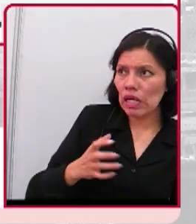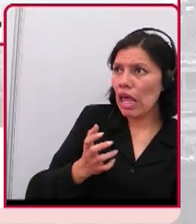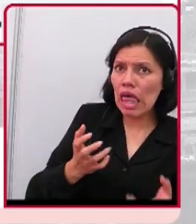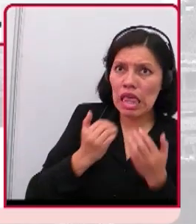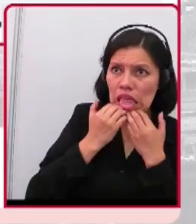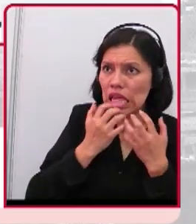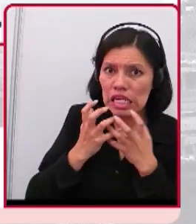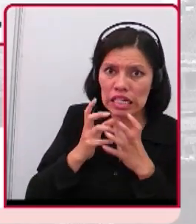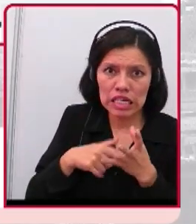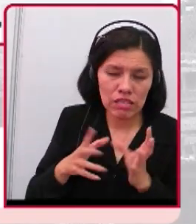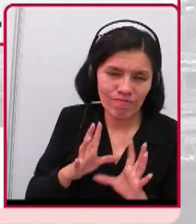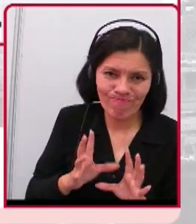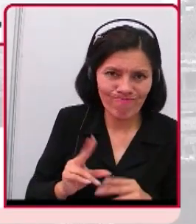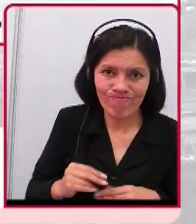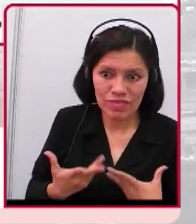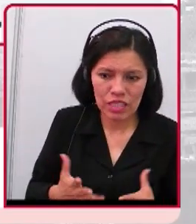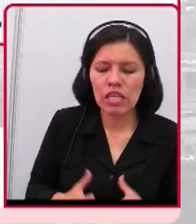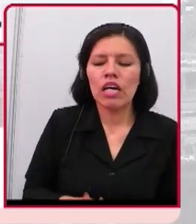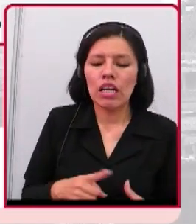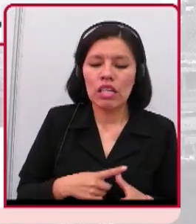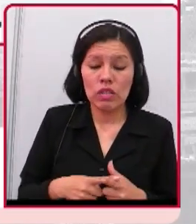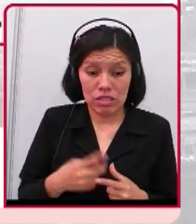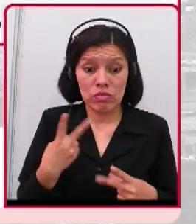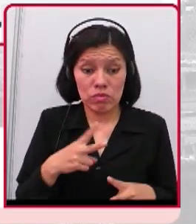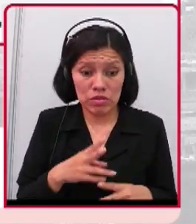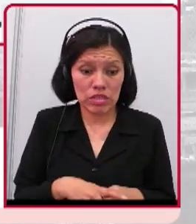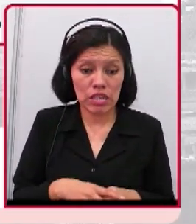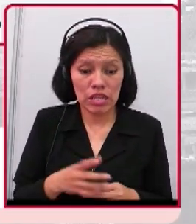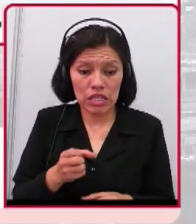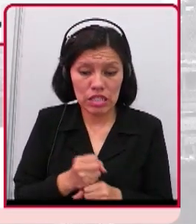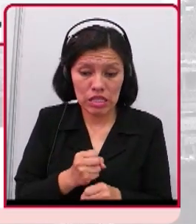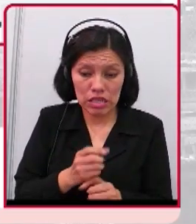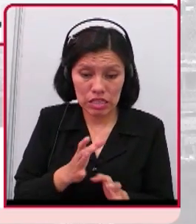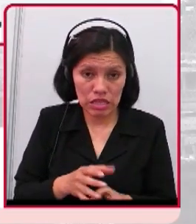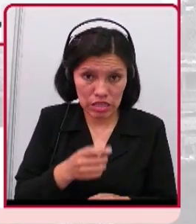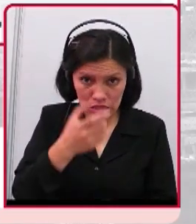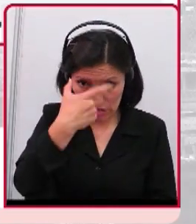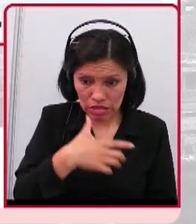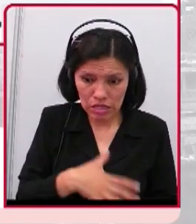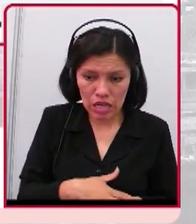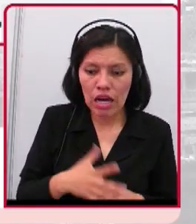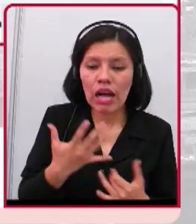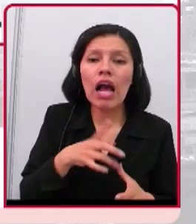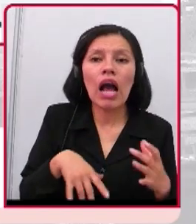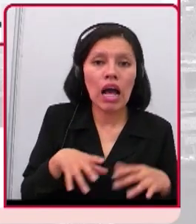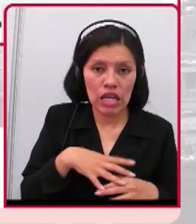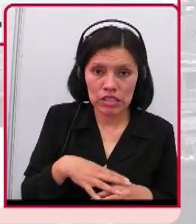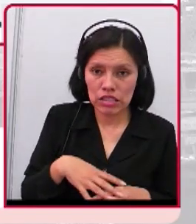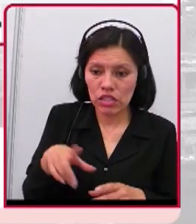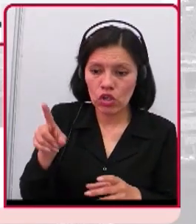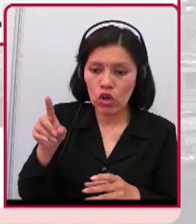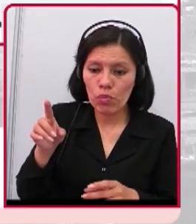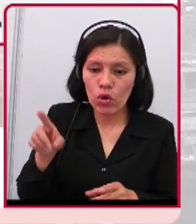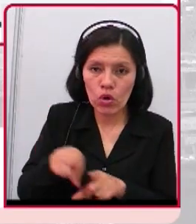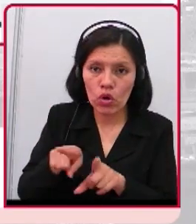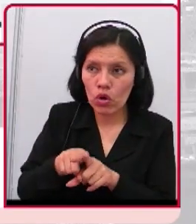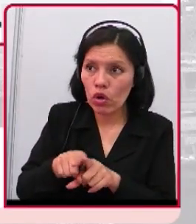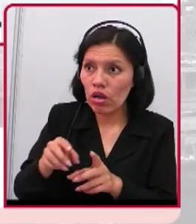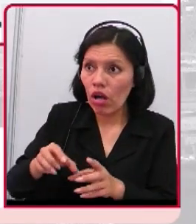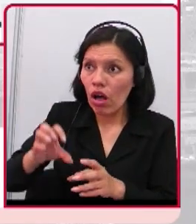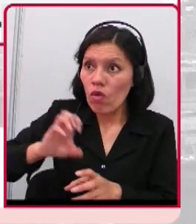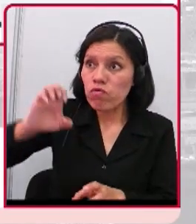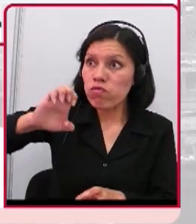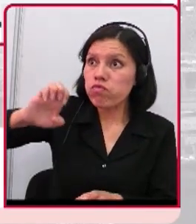acción en estos casos. Y justamente se ve ahí cómo el operador, en este ejemplo, desactiva el sistema experto en la tendencia